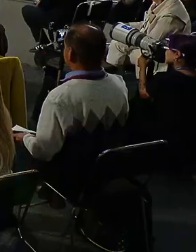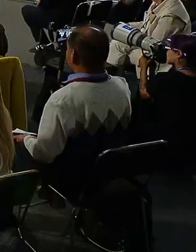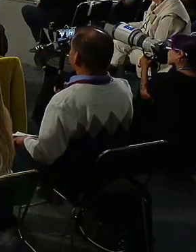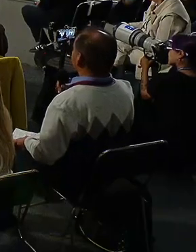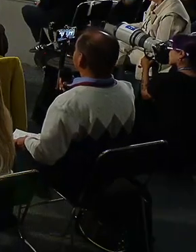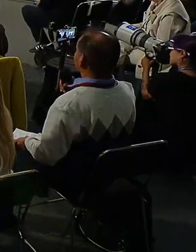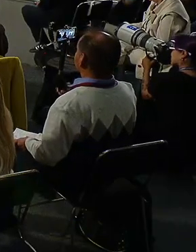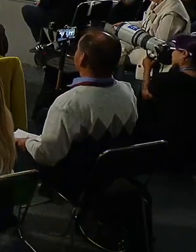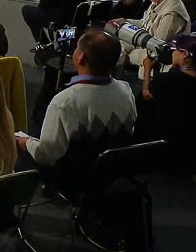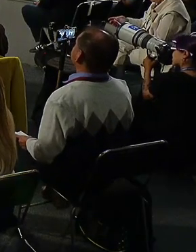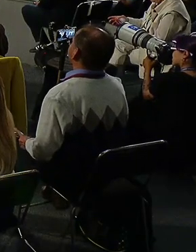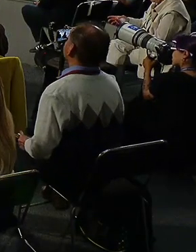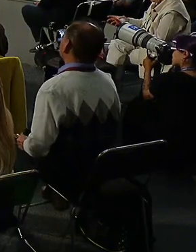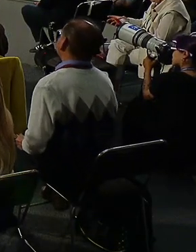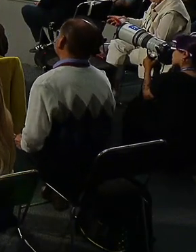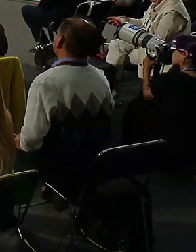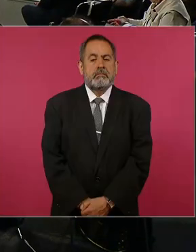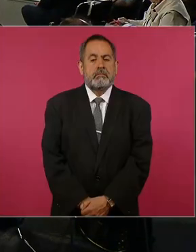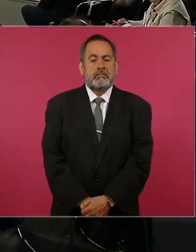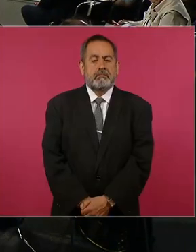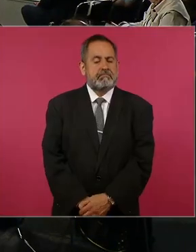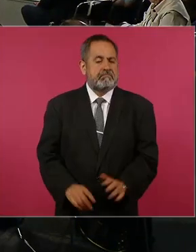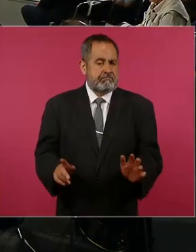Entonces vamos a esperar y